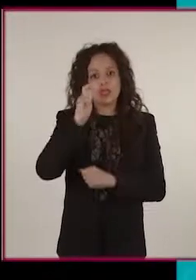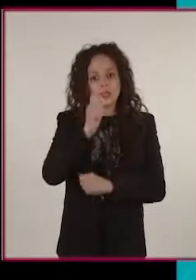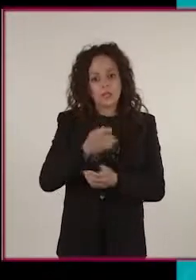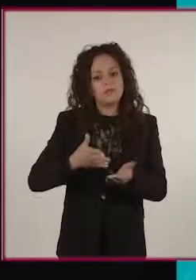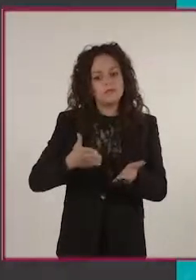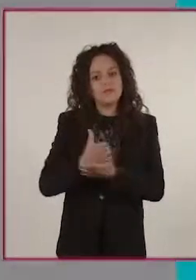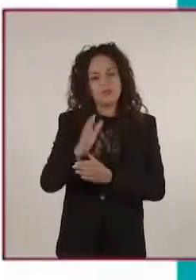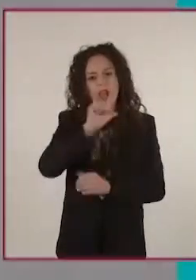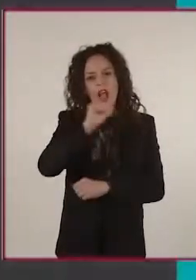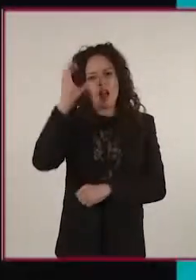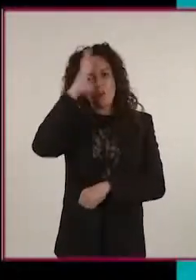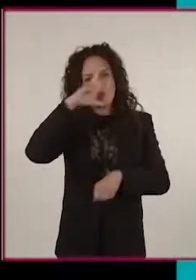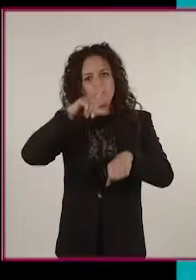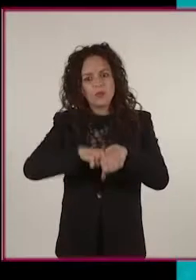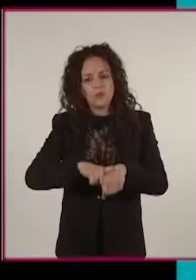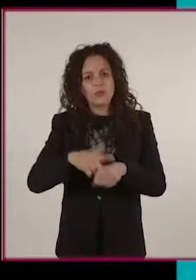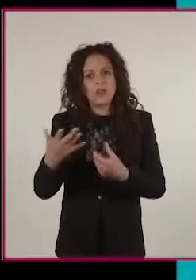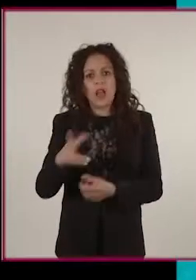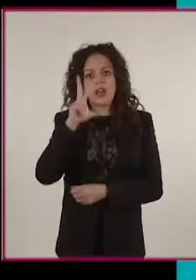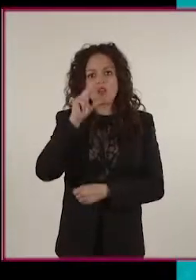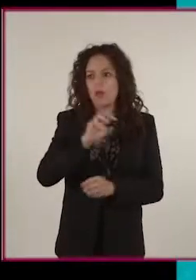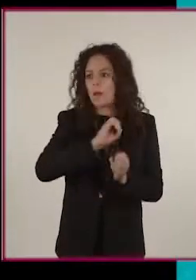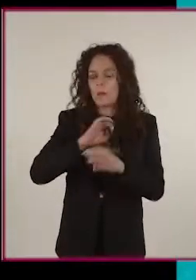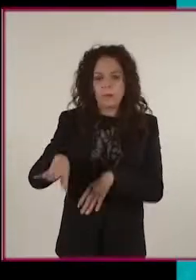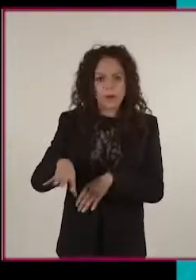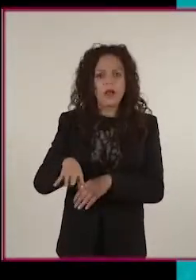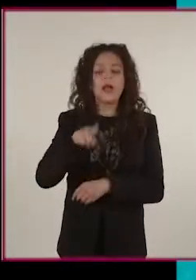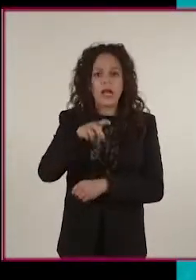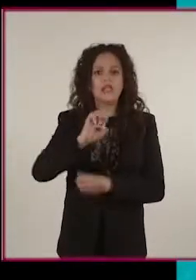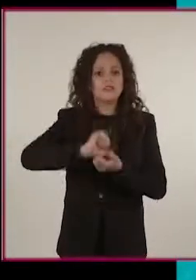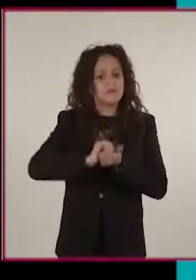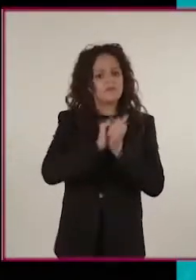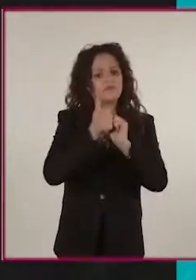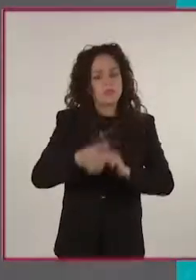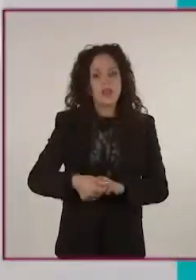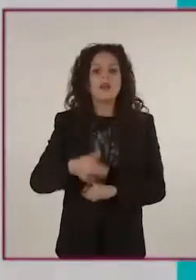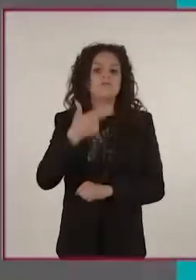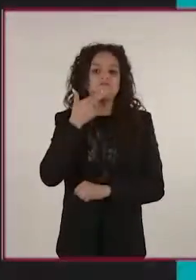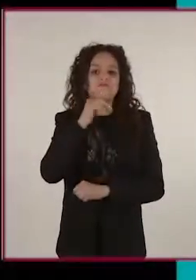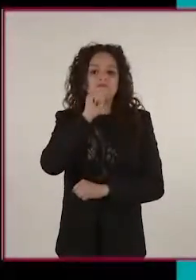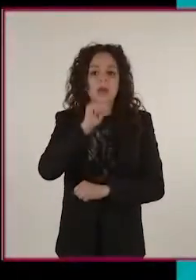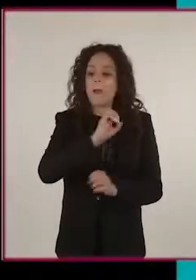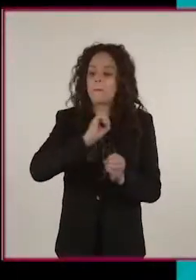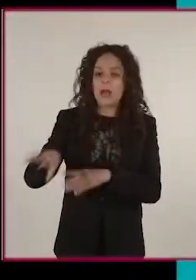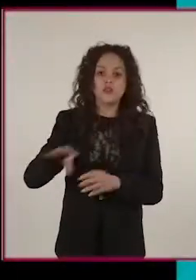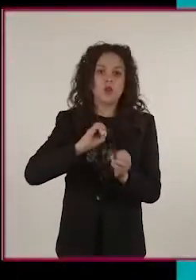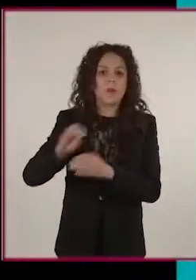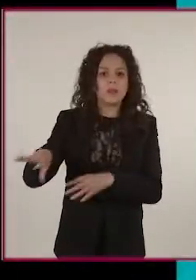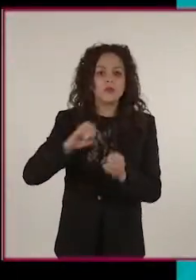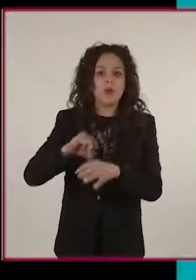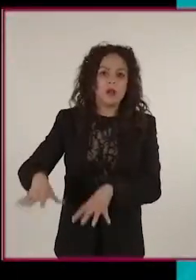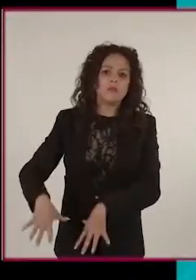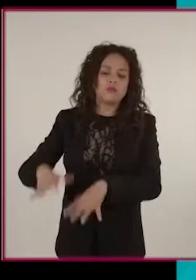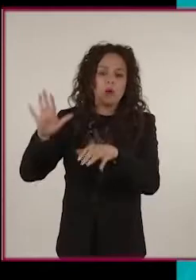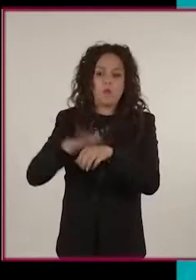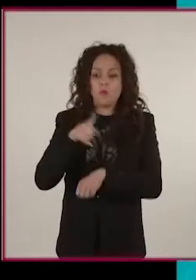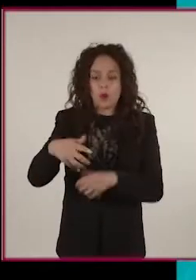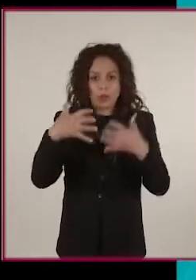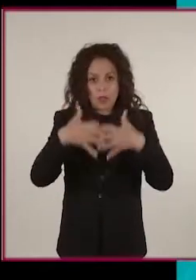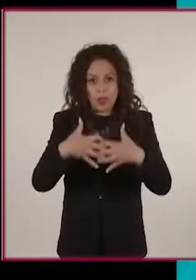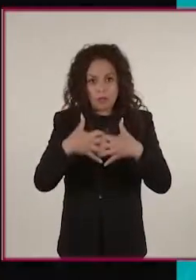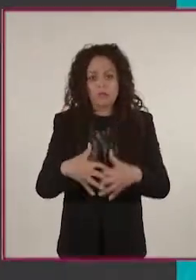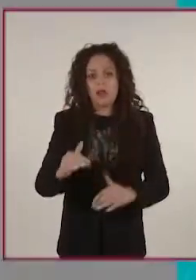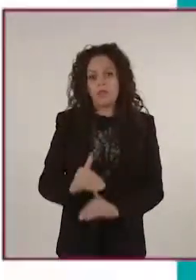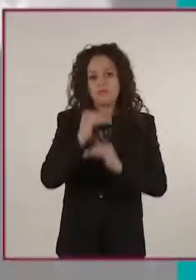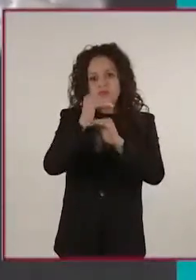desechable. Estos artículos se convertían en basura y con el tiempo eran inservibles por el uso, ya que estaban fabricados para un mínimo de